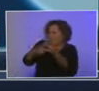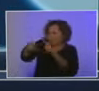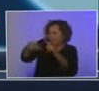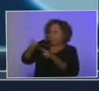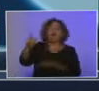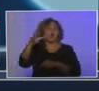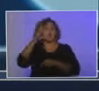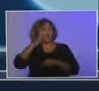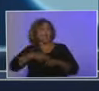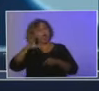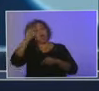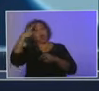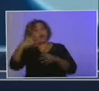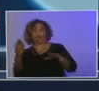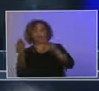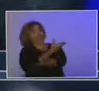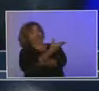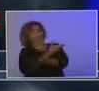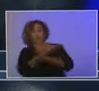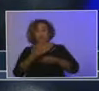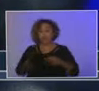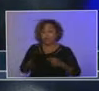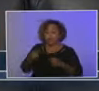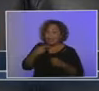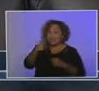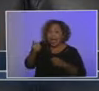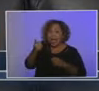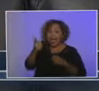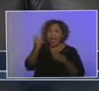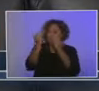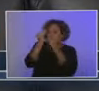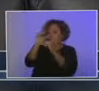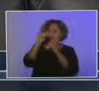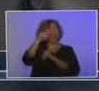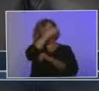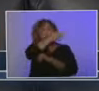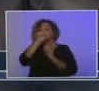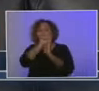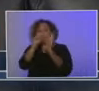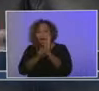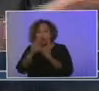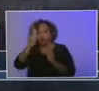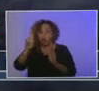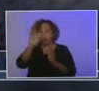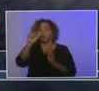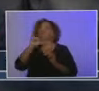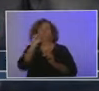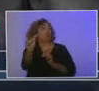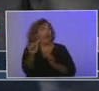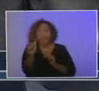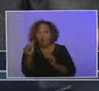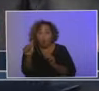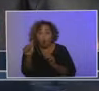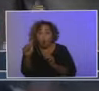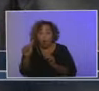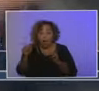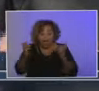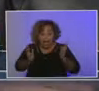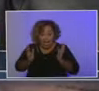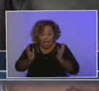Ese es el punto medular, ¿no? Y la realidad es que son restricciones que no se le imponen a ningún estado. Obviamente, aquí con el compañero, que es cuestión de